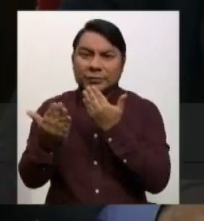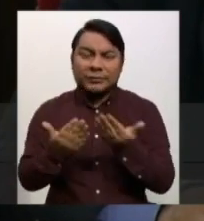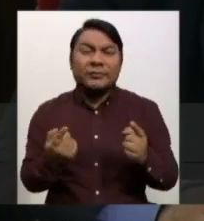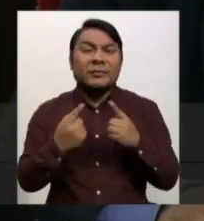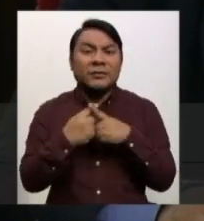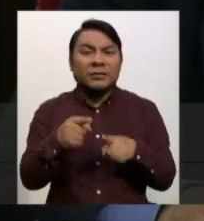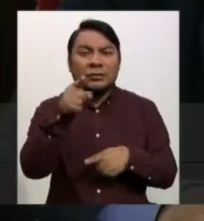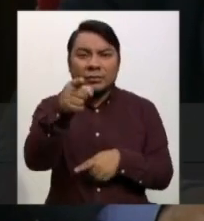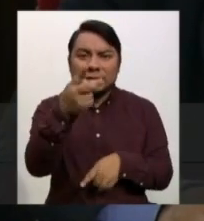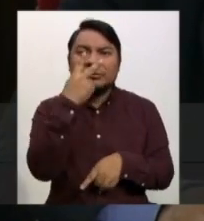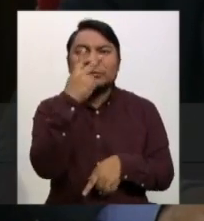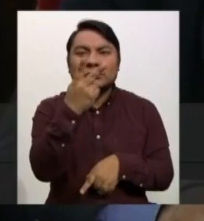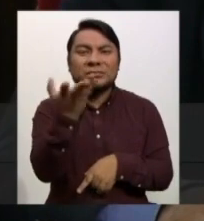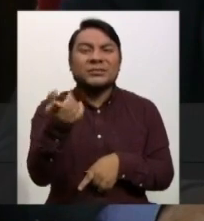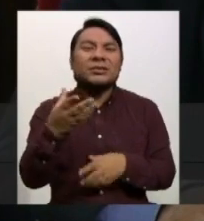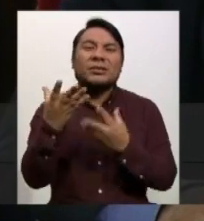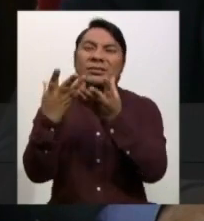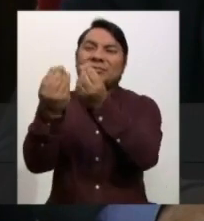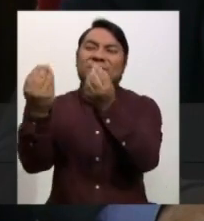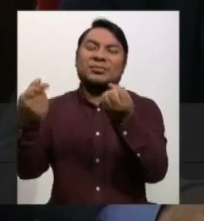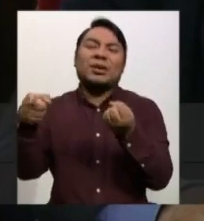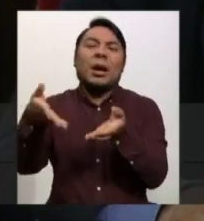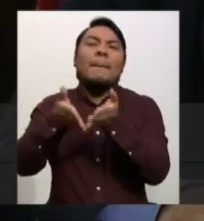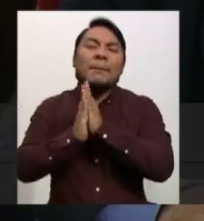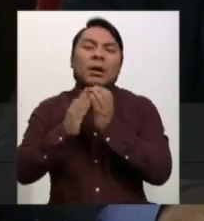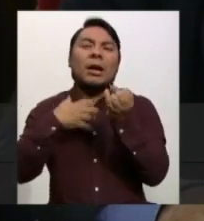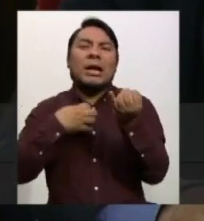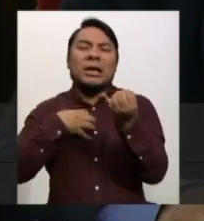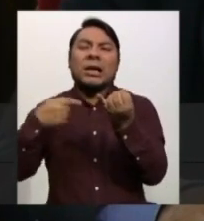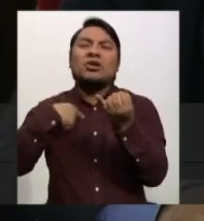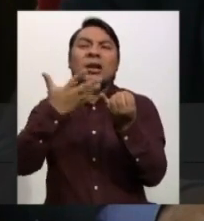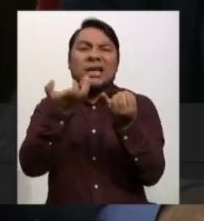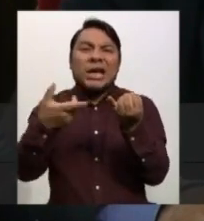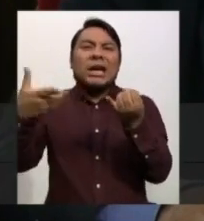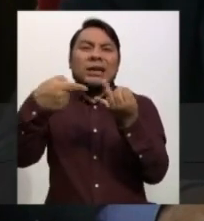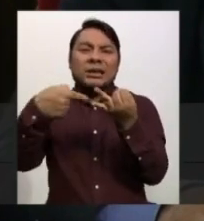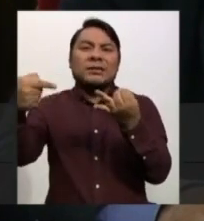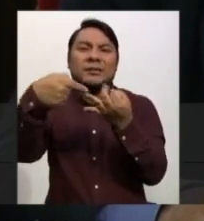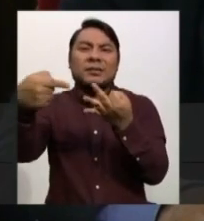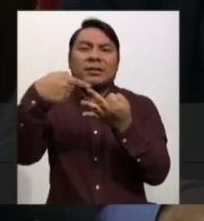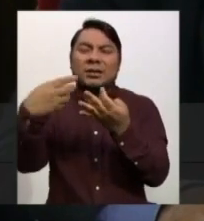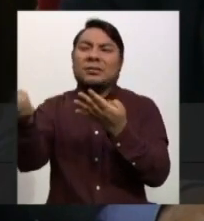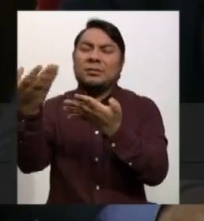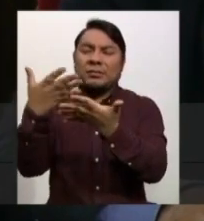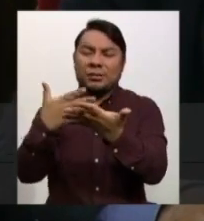la variedad de pedidos que hemos tenido, la variedad de